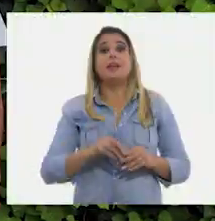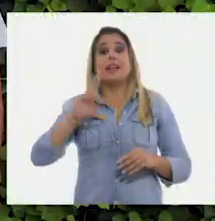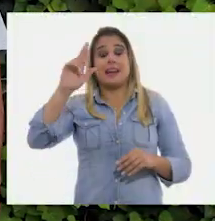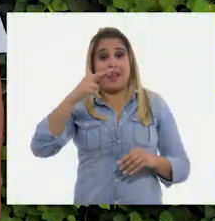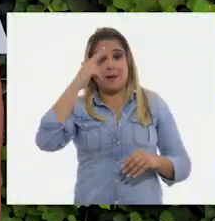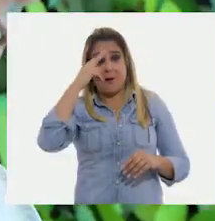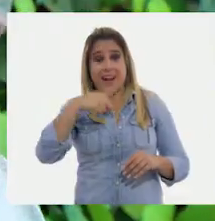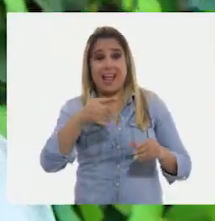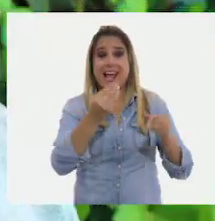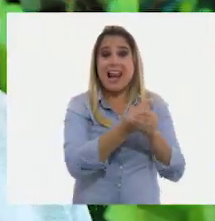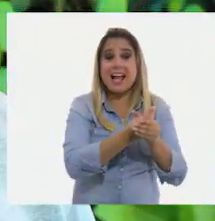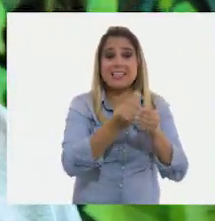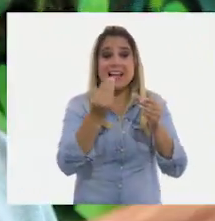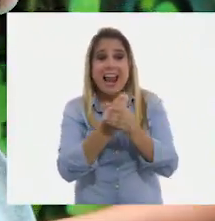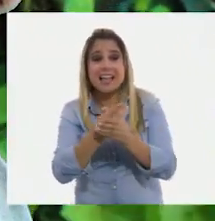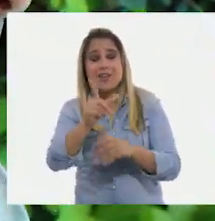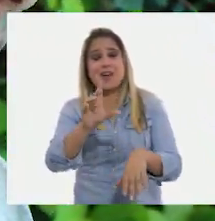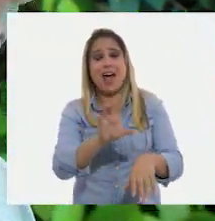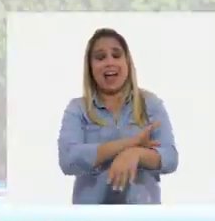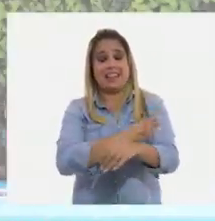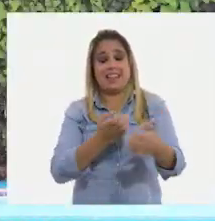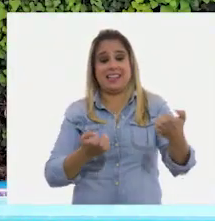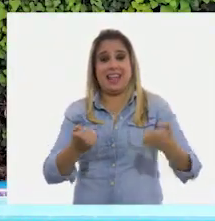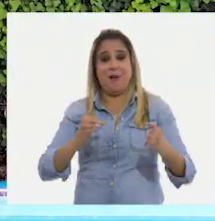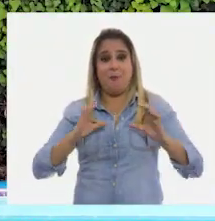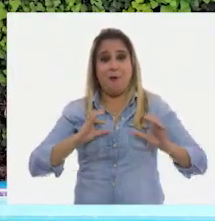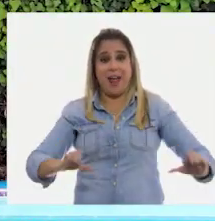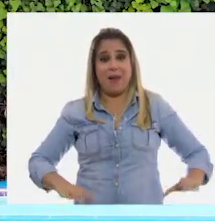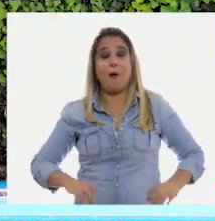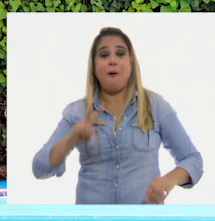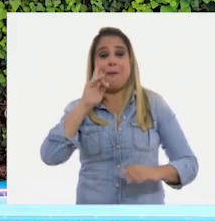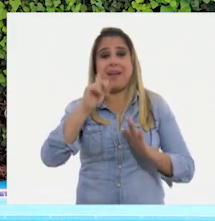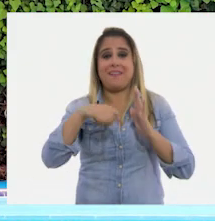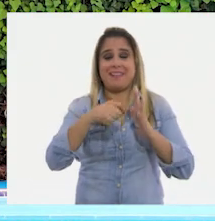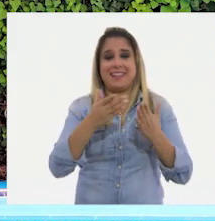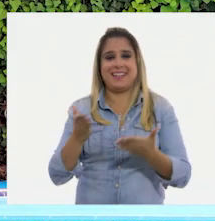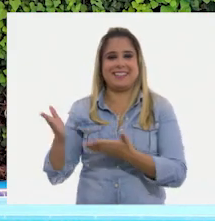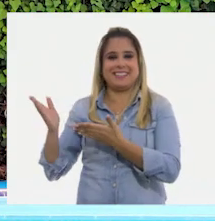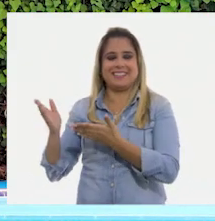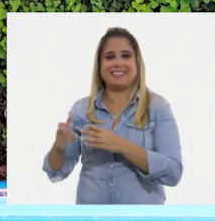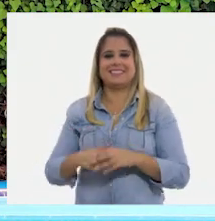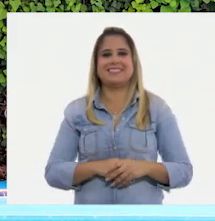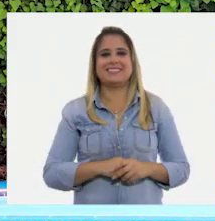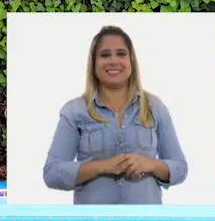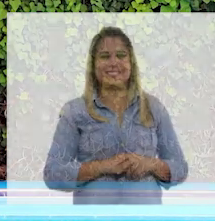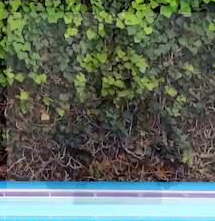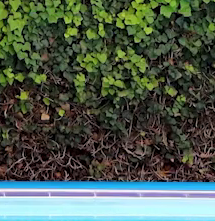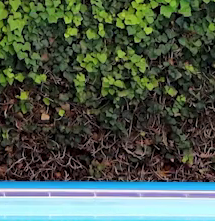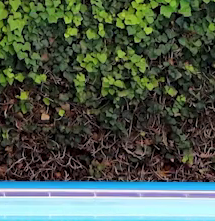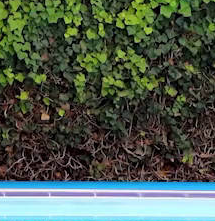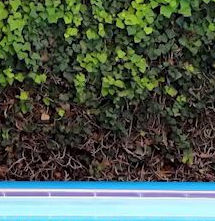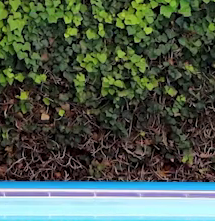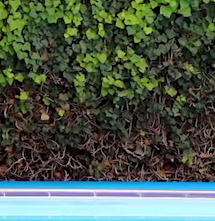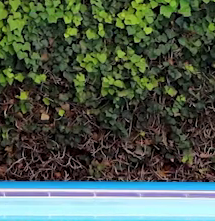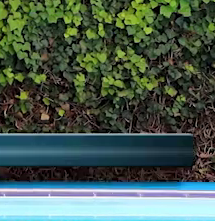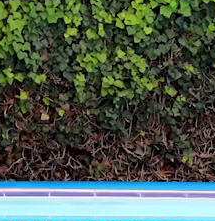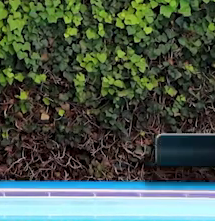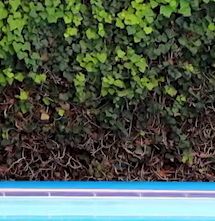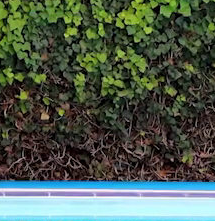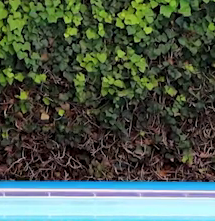Recuerda, entre clase y clase, activa tu cuerpo. Vamos a trabajar un ejercicio de coordinación que se llama caperuza. Vamos a levantar